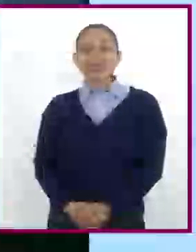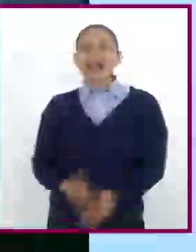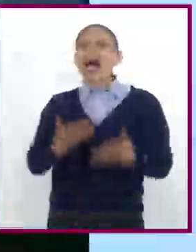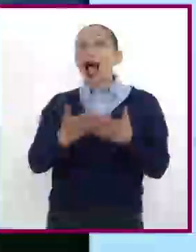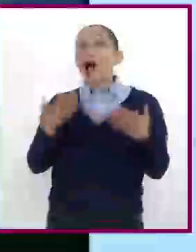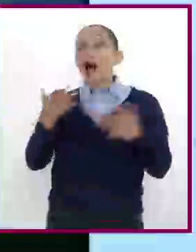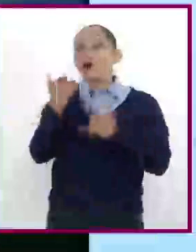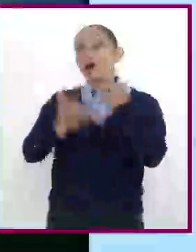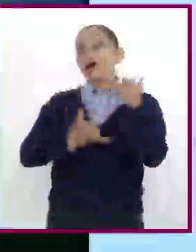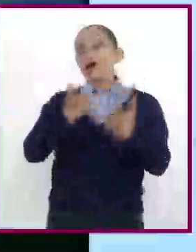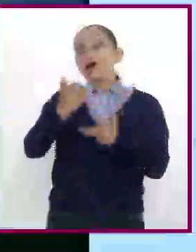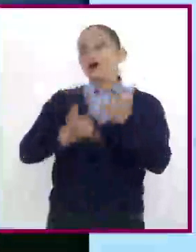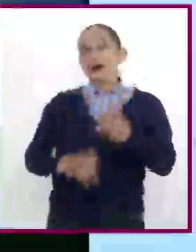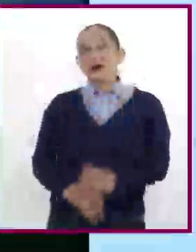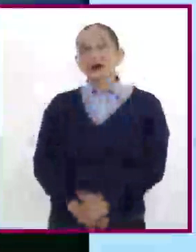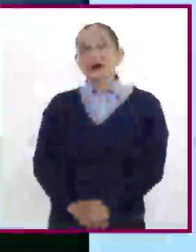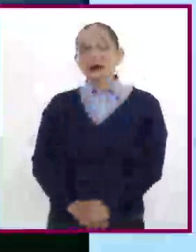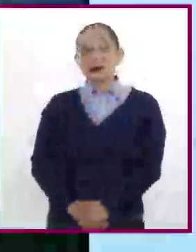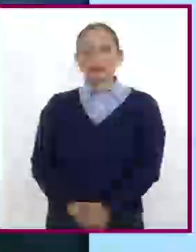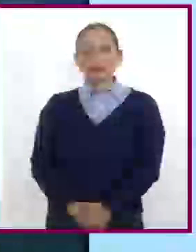Ahora vamos a jugar.